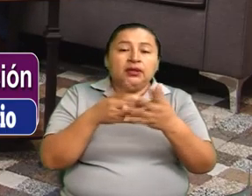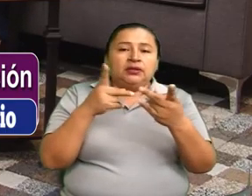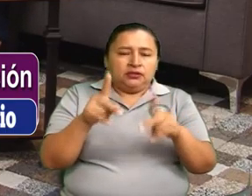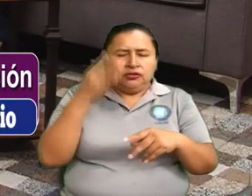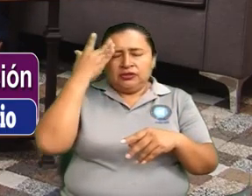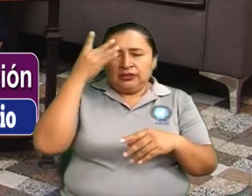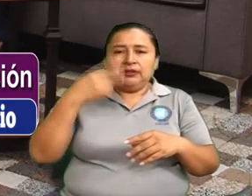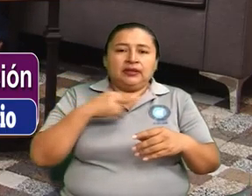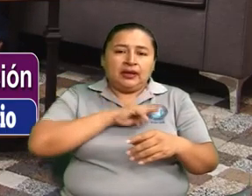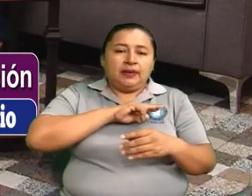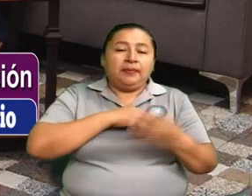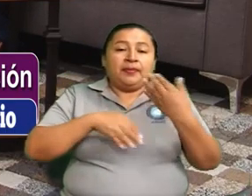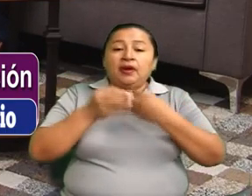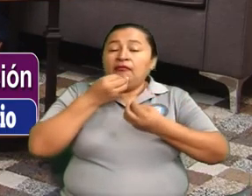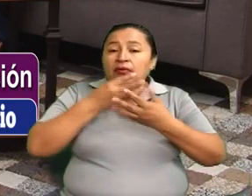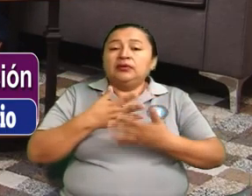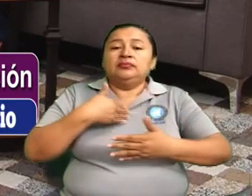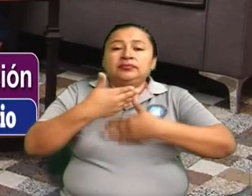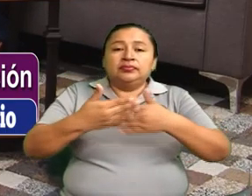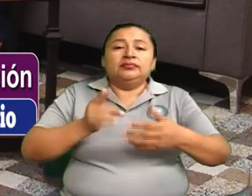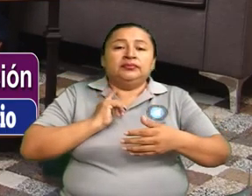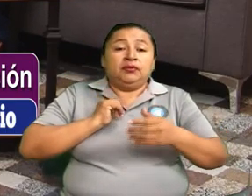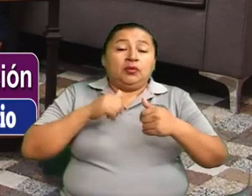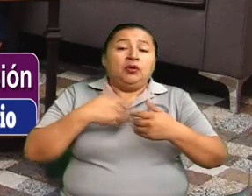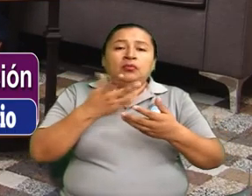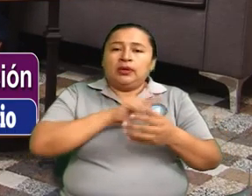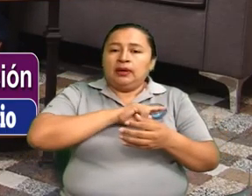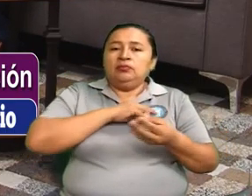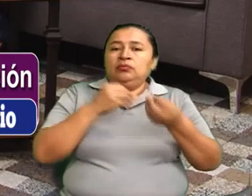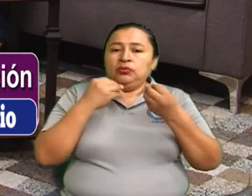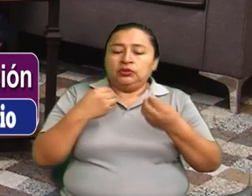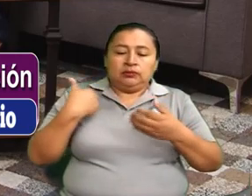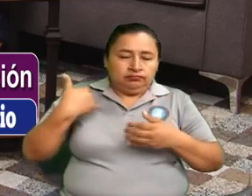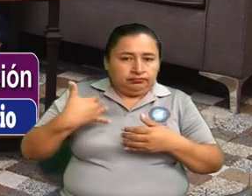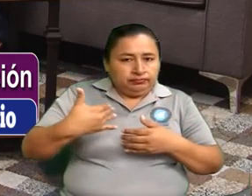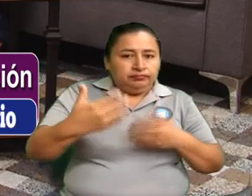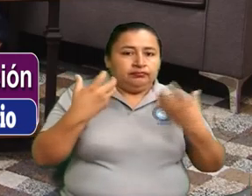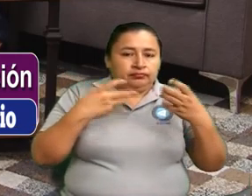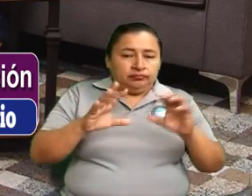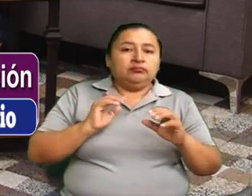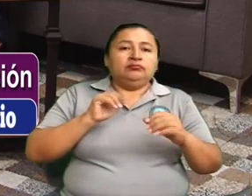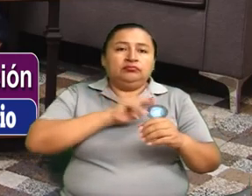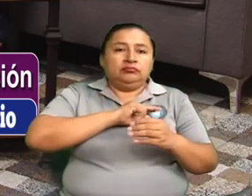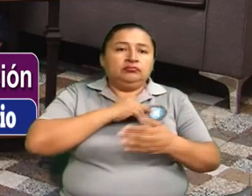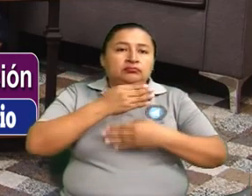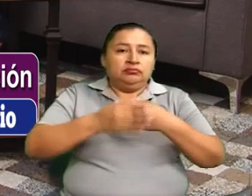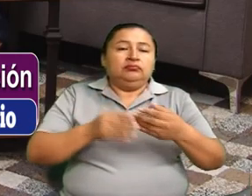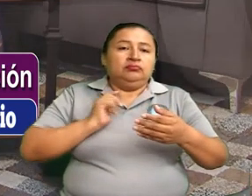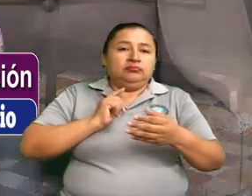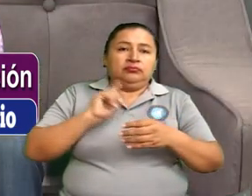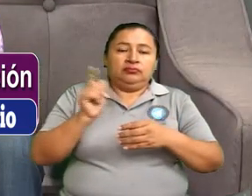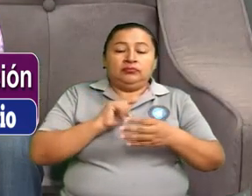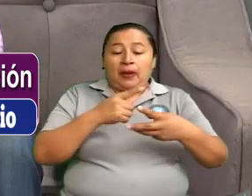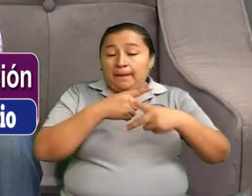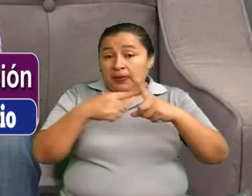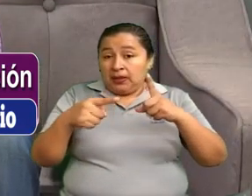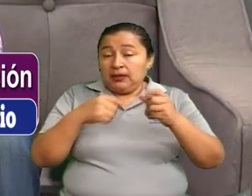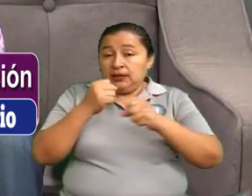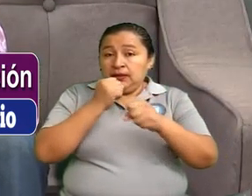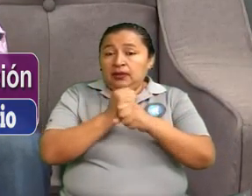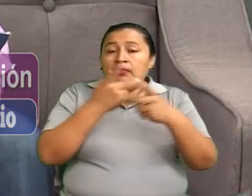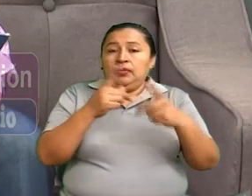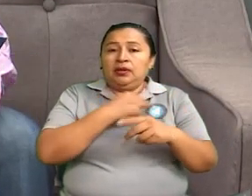usted tiene ahí más datos para compartir con nosotros, sí, porque hay bastante camino andado, a pesar de estar en, es decir, no estamos ni a mediados del año, pero ya el